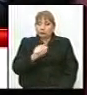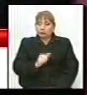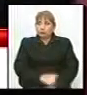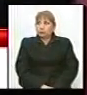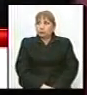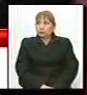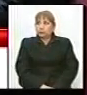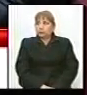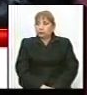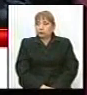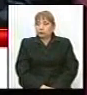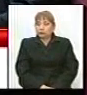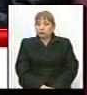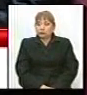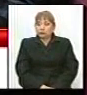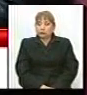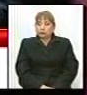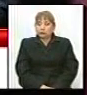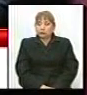Bien.